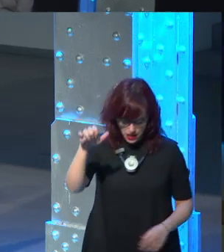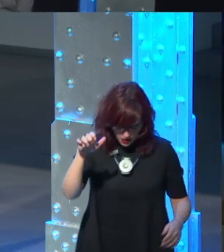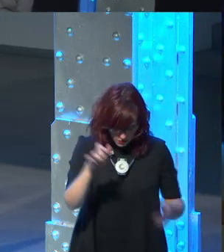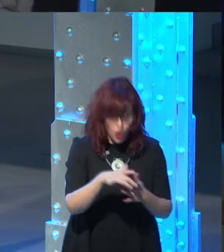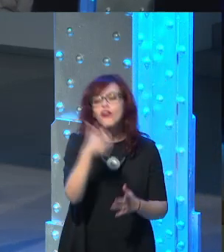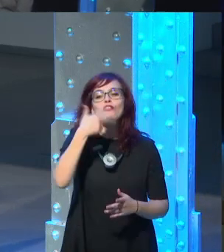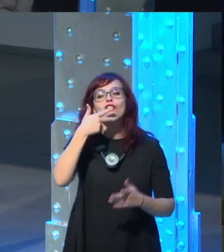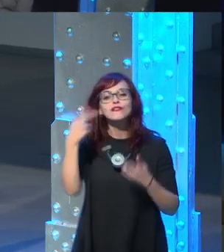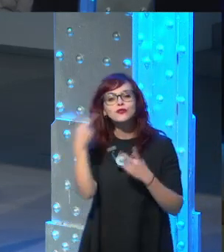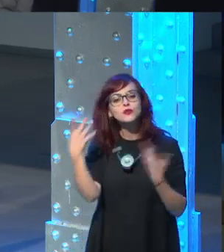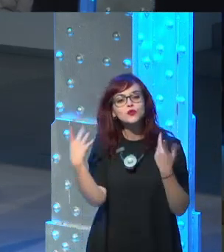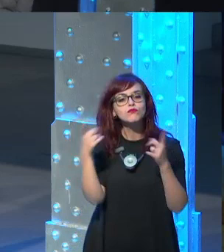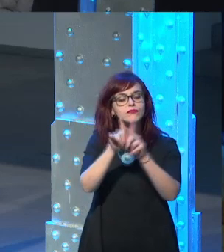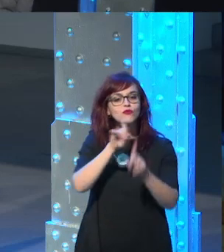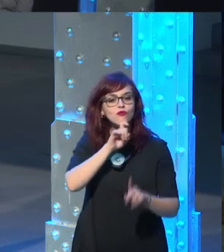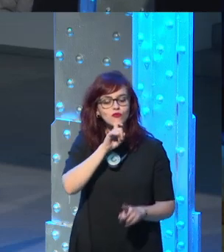encuentro?